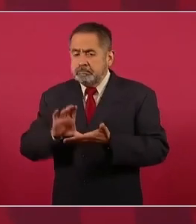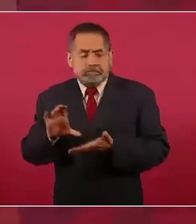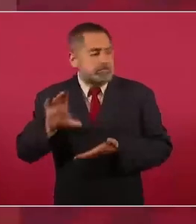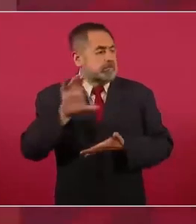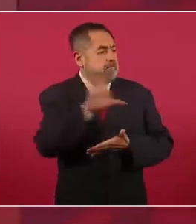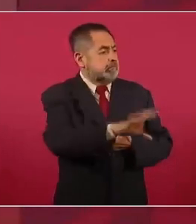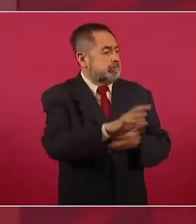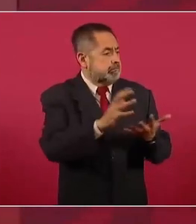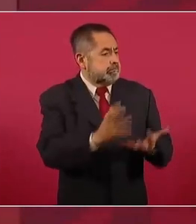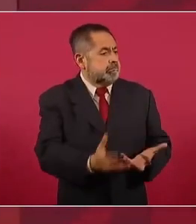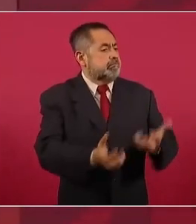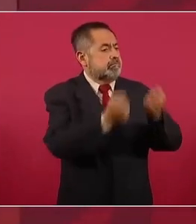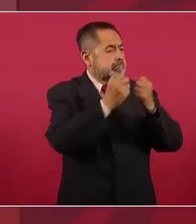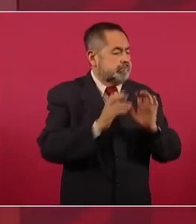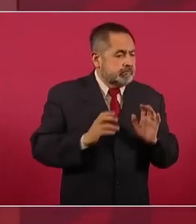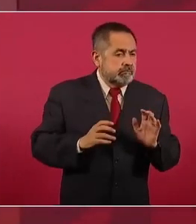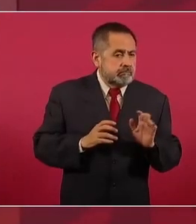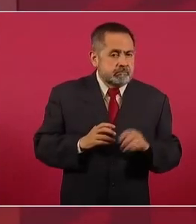a los sistemas